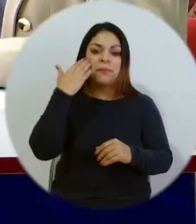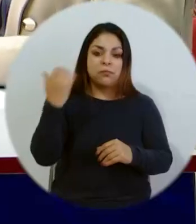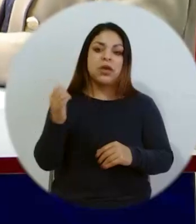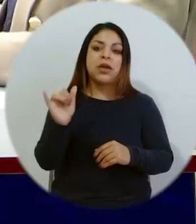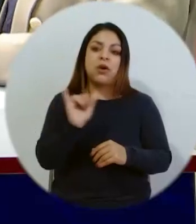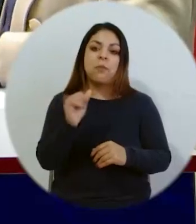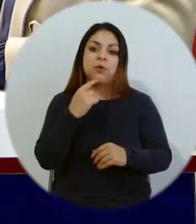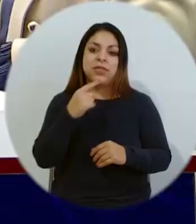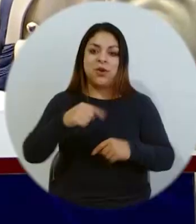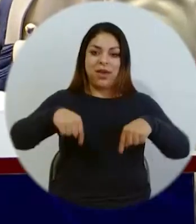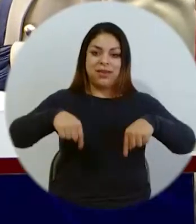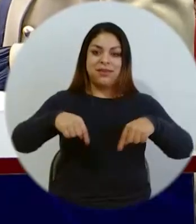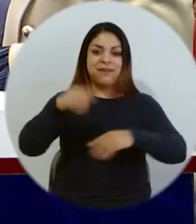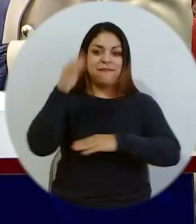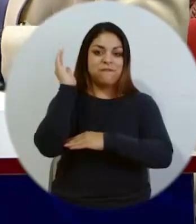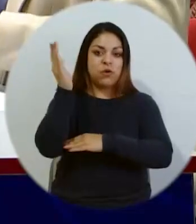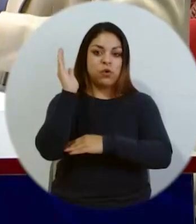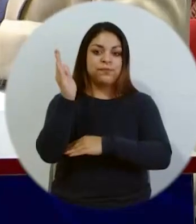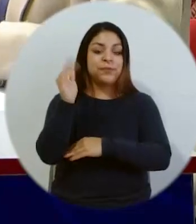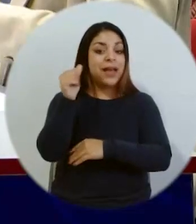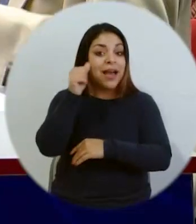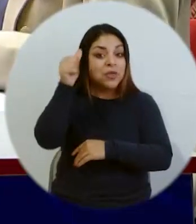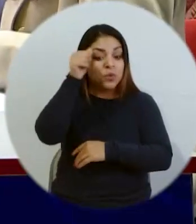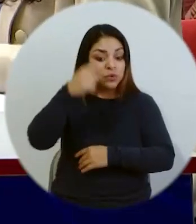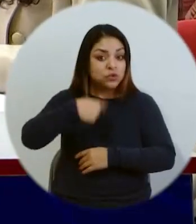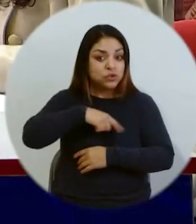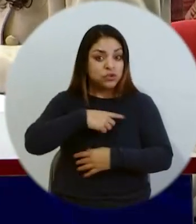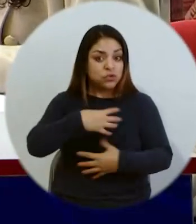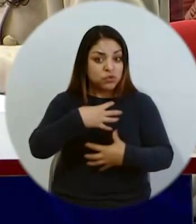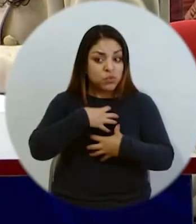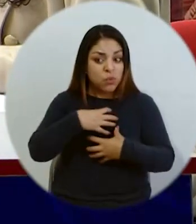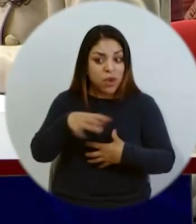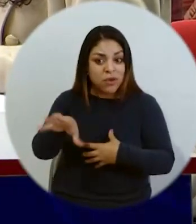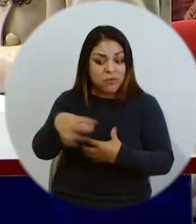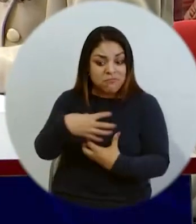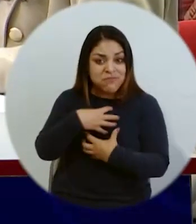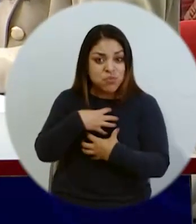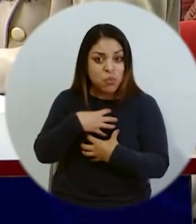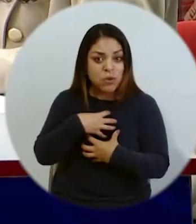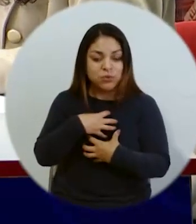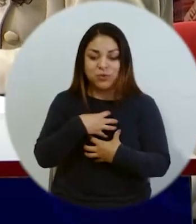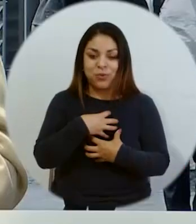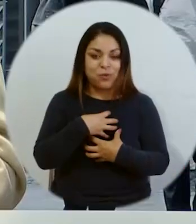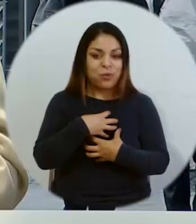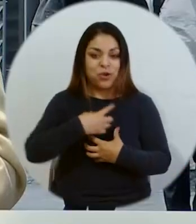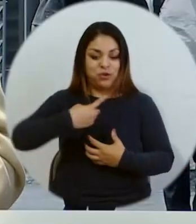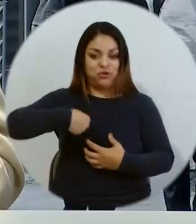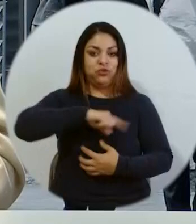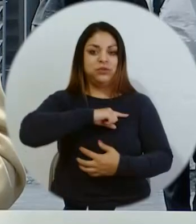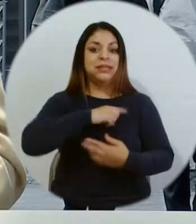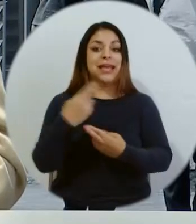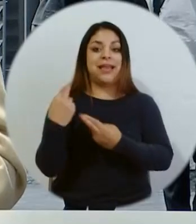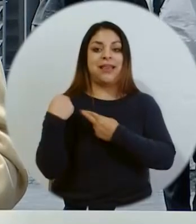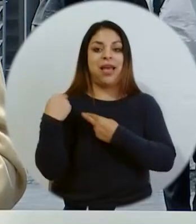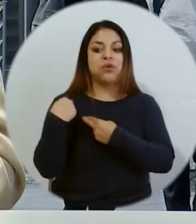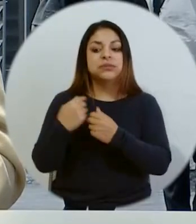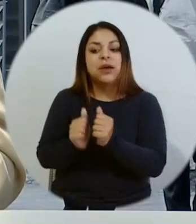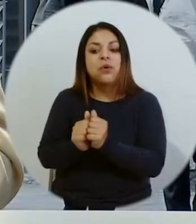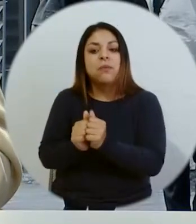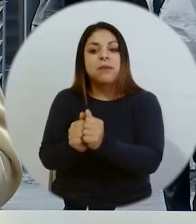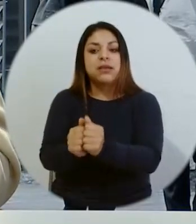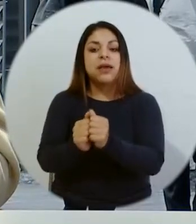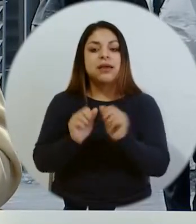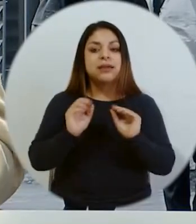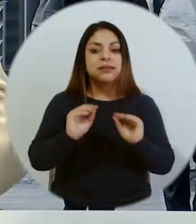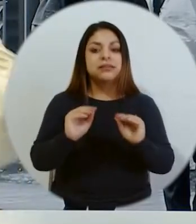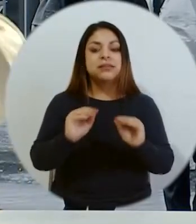también se ha dicho aquí en este foro, los adultos no somos los dueños de los niños. Somos los encargados de acompañarlos